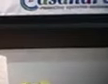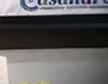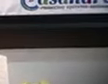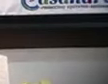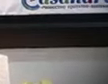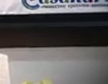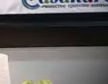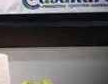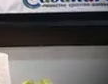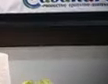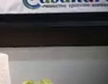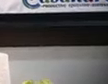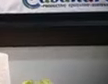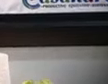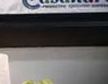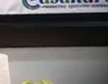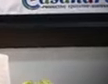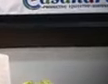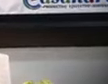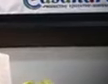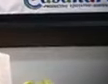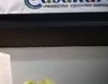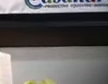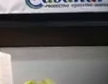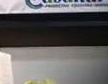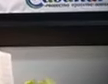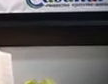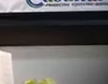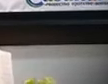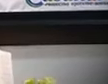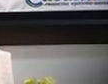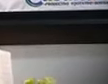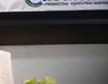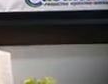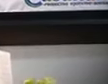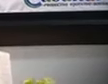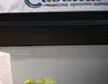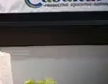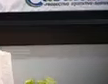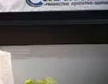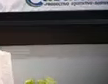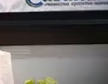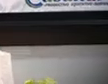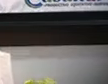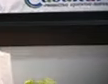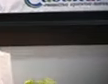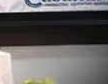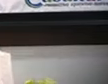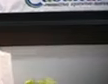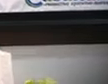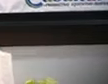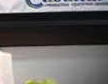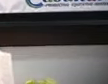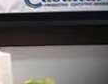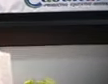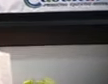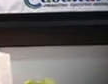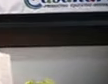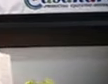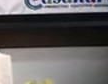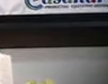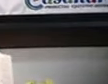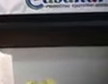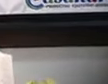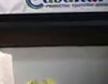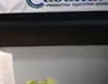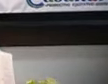terrestre, aproximadamente es unas 8 horas inicialmente, luego un desplazamiento fluvial y seguidamente continuar el